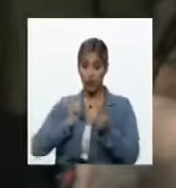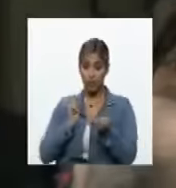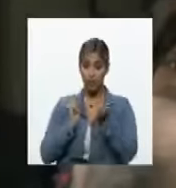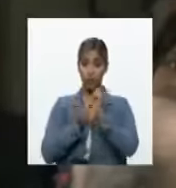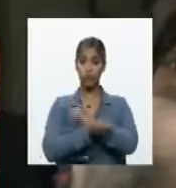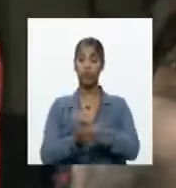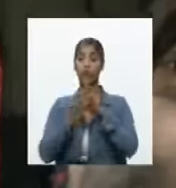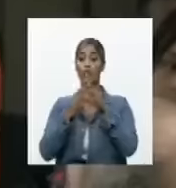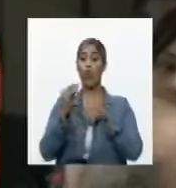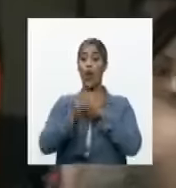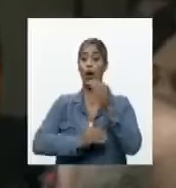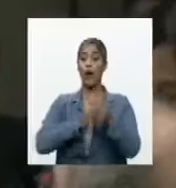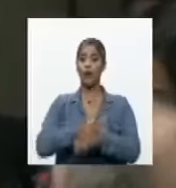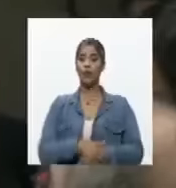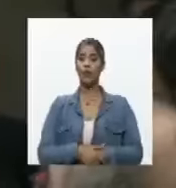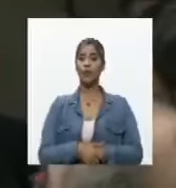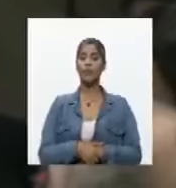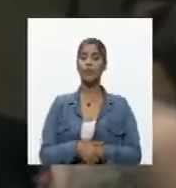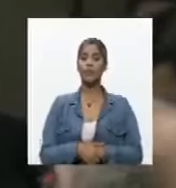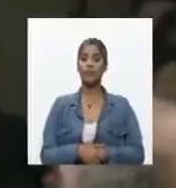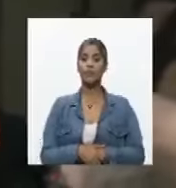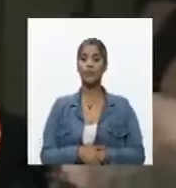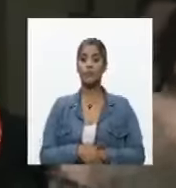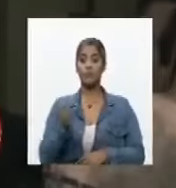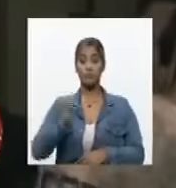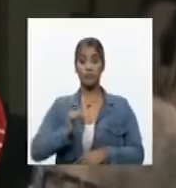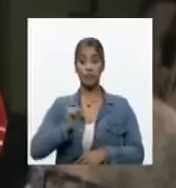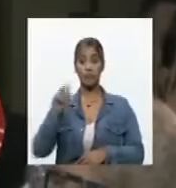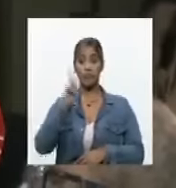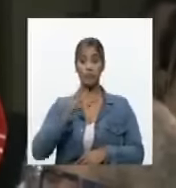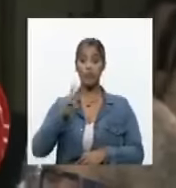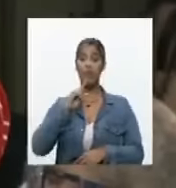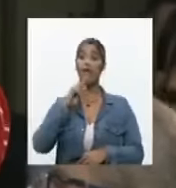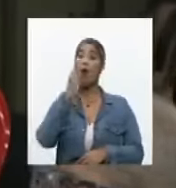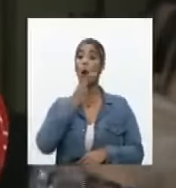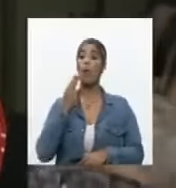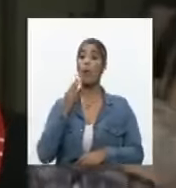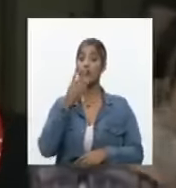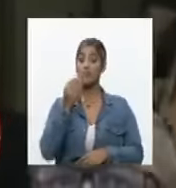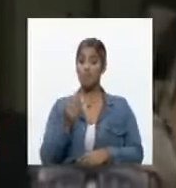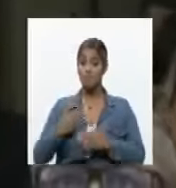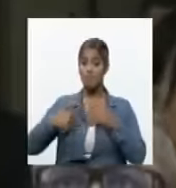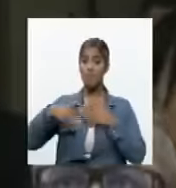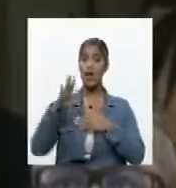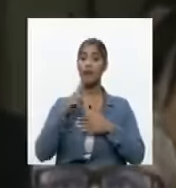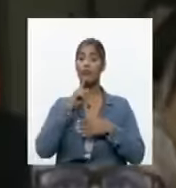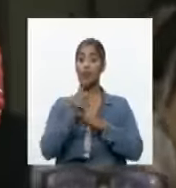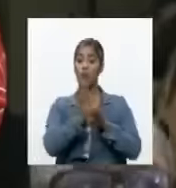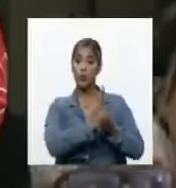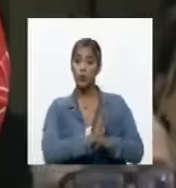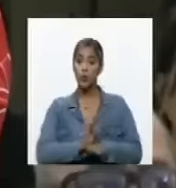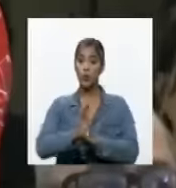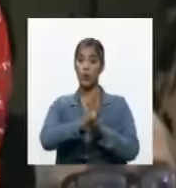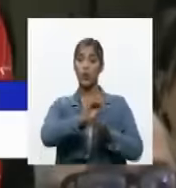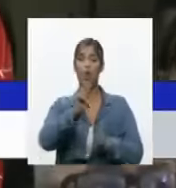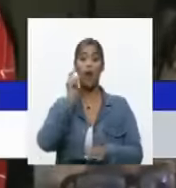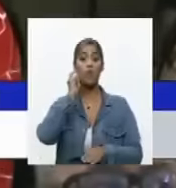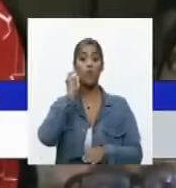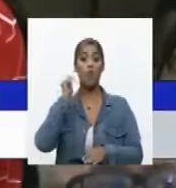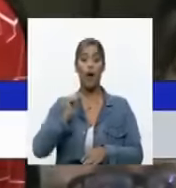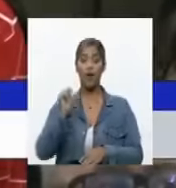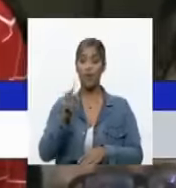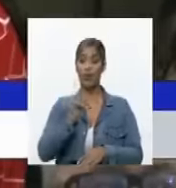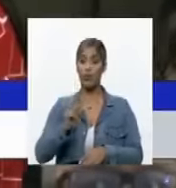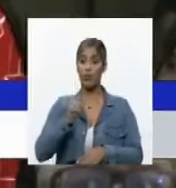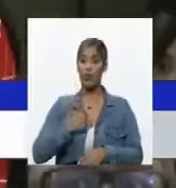a todo lo que estaba pasando en nuestro país y se compromete mucho más a proteger a la mujer en nuestro país.